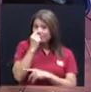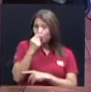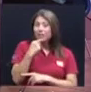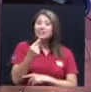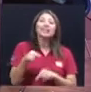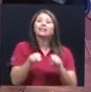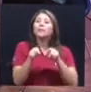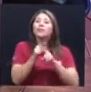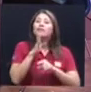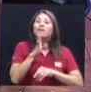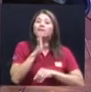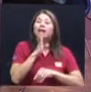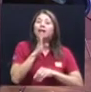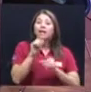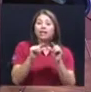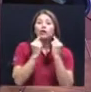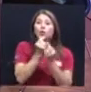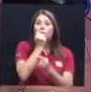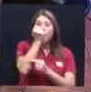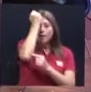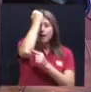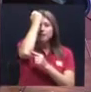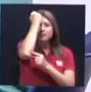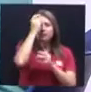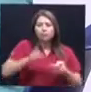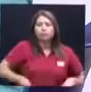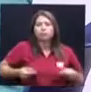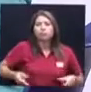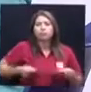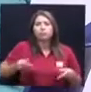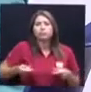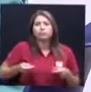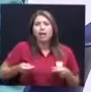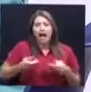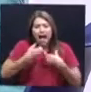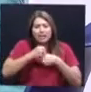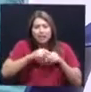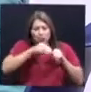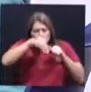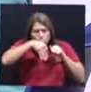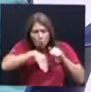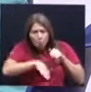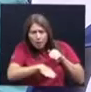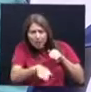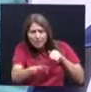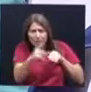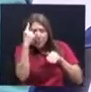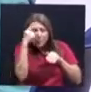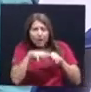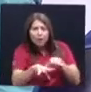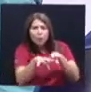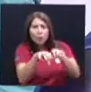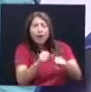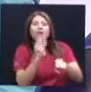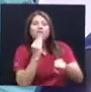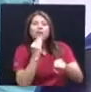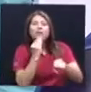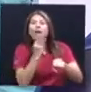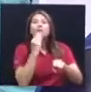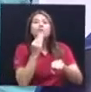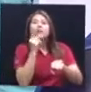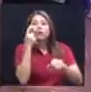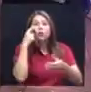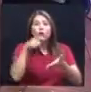sobre todo el dinero que gasta jamás construyendo túneles para invadir a Israel y que además no reconoce a Israel como pueblo mientras que Israel tiene para